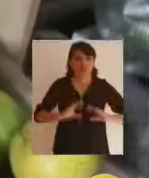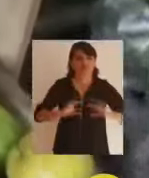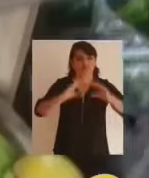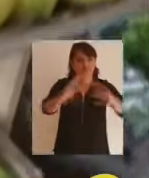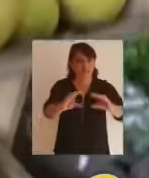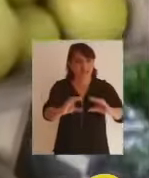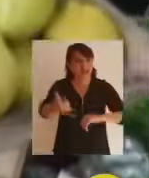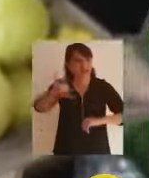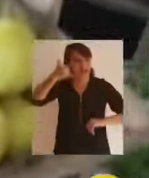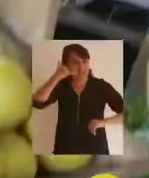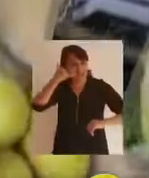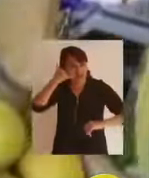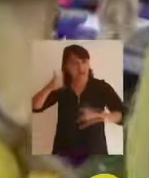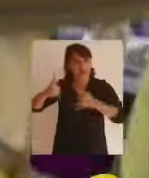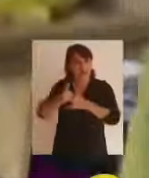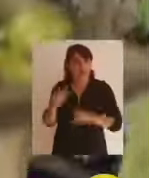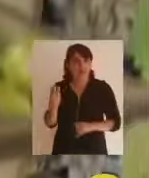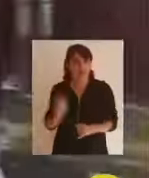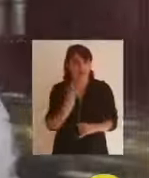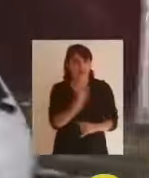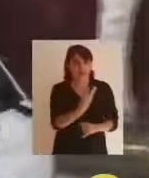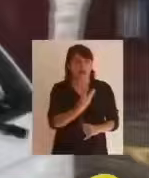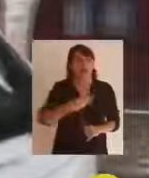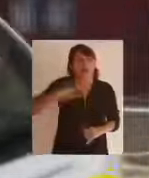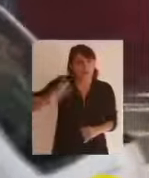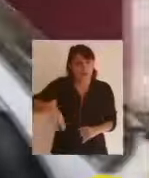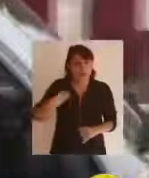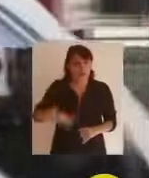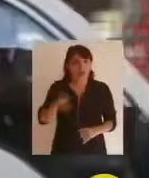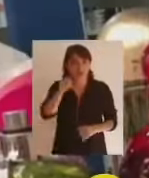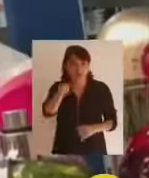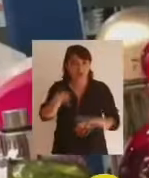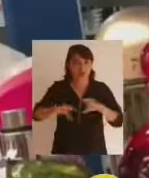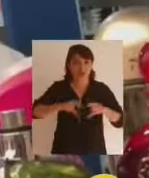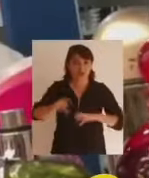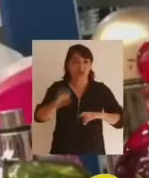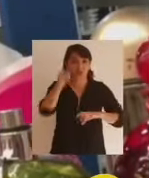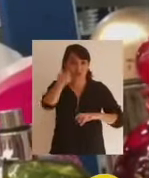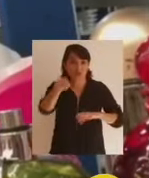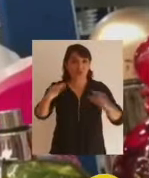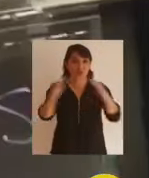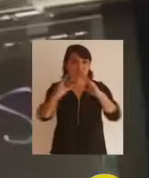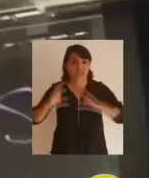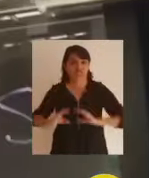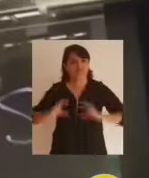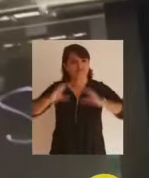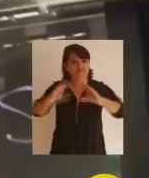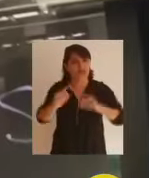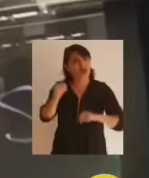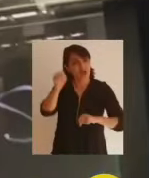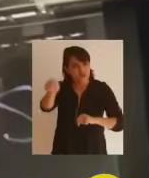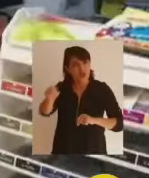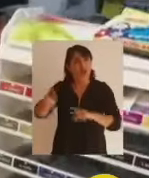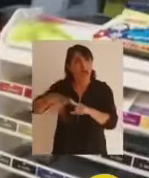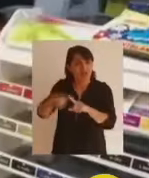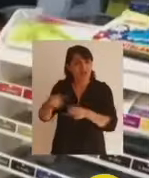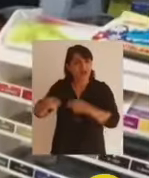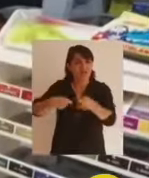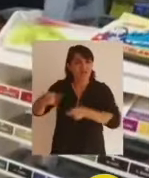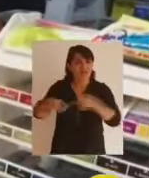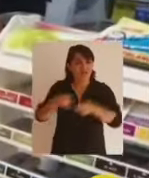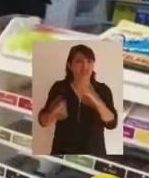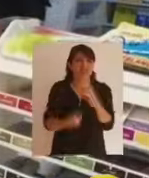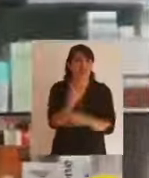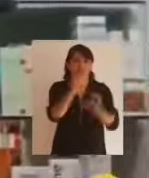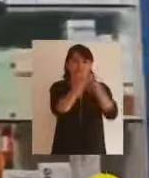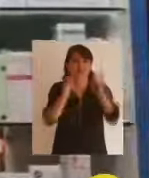comunícate con nuestras páginas web del municipio y así podrás tener tu producto en tu casa y además tu emprendedor podrás vender con una nueva forma